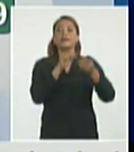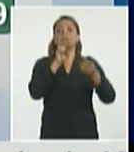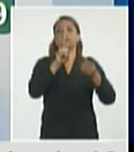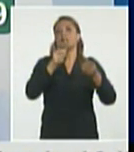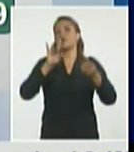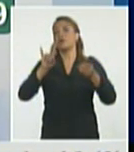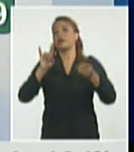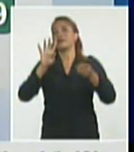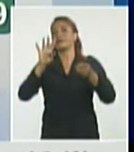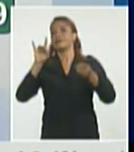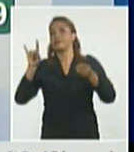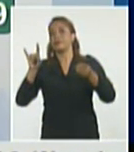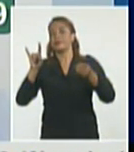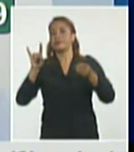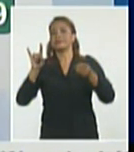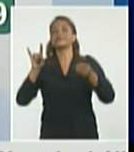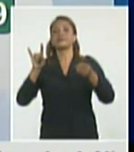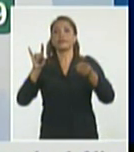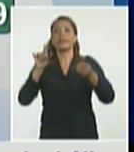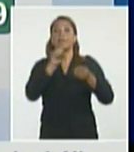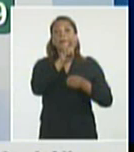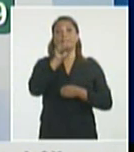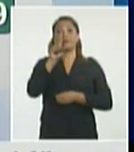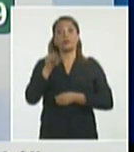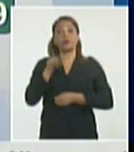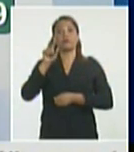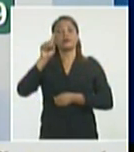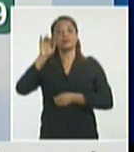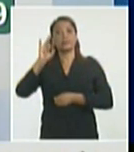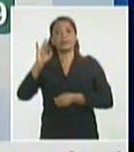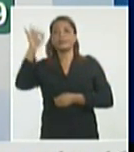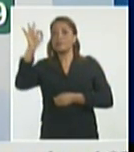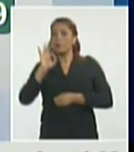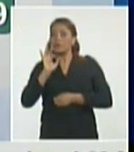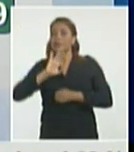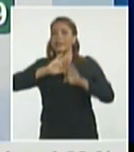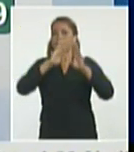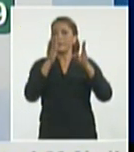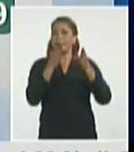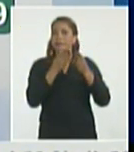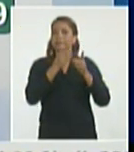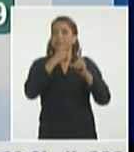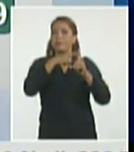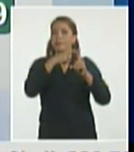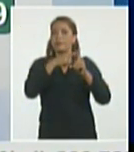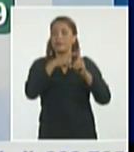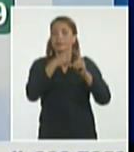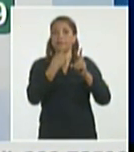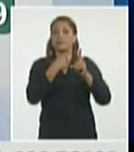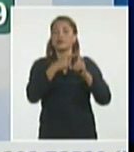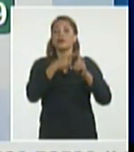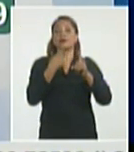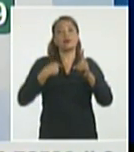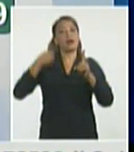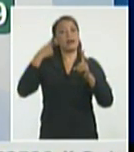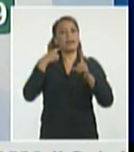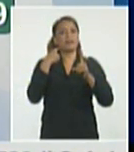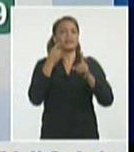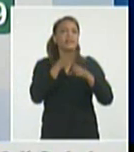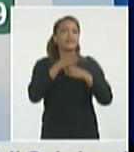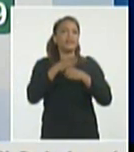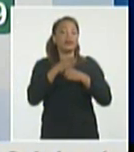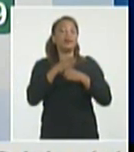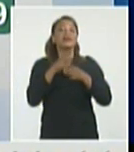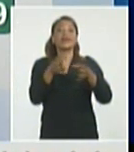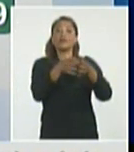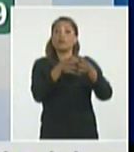1.349, el 21,5% de todos los diagnosticados ayer, que evidencia el riesgo que corre este